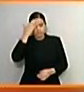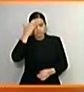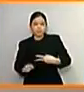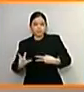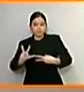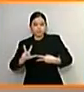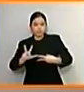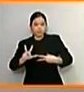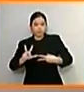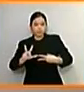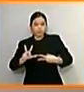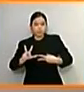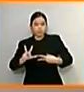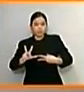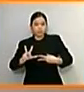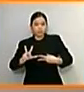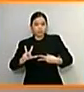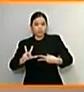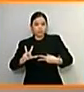3, segundo dígito, suerte.